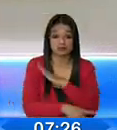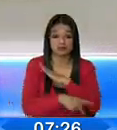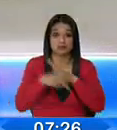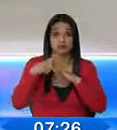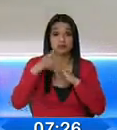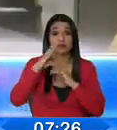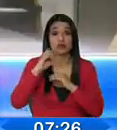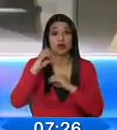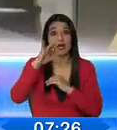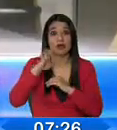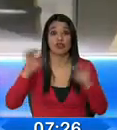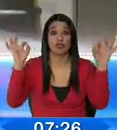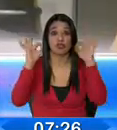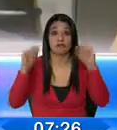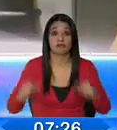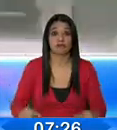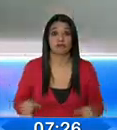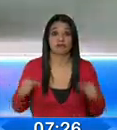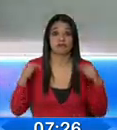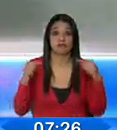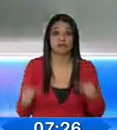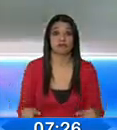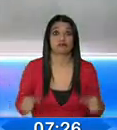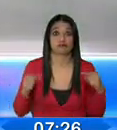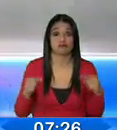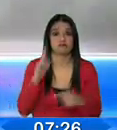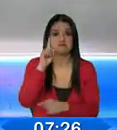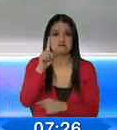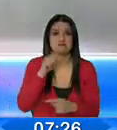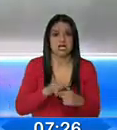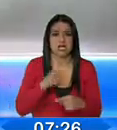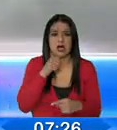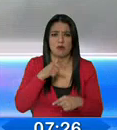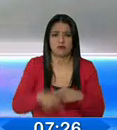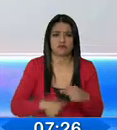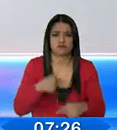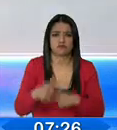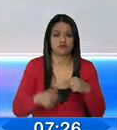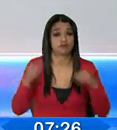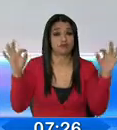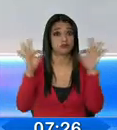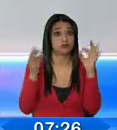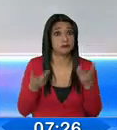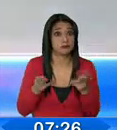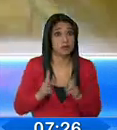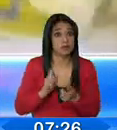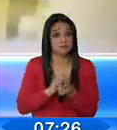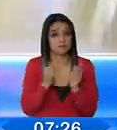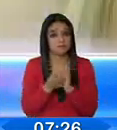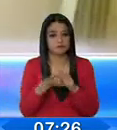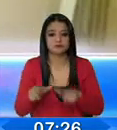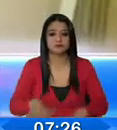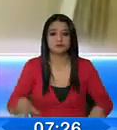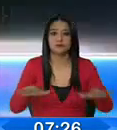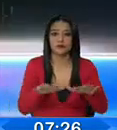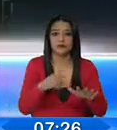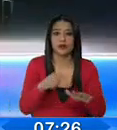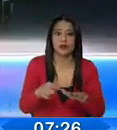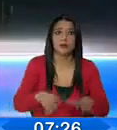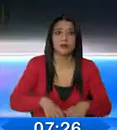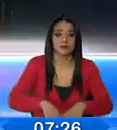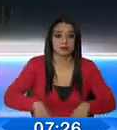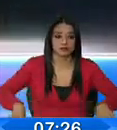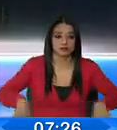que produce 1.500 megavatios de energía. Además, se ubican infraestructuras importantes como el